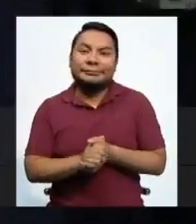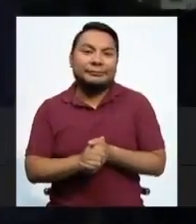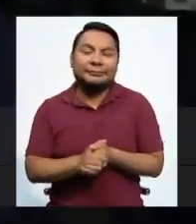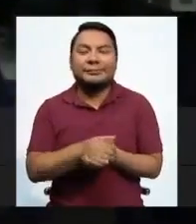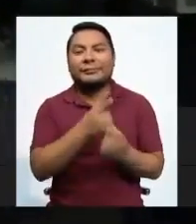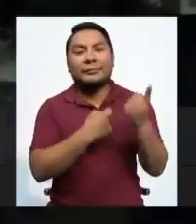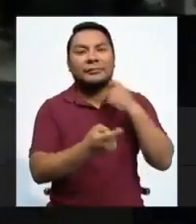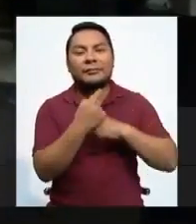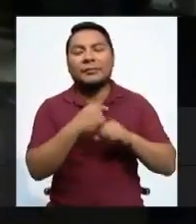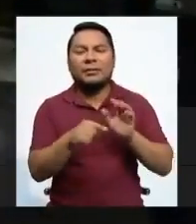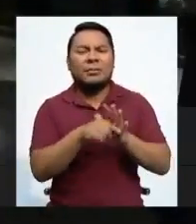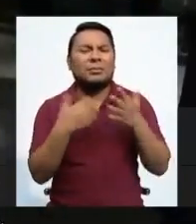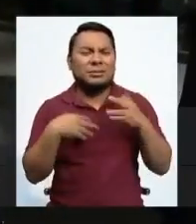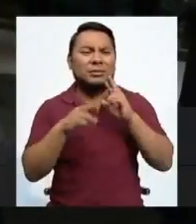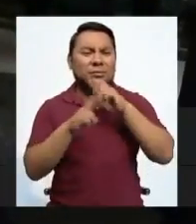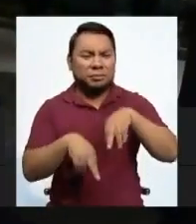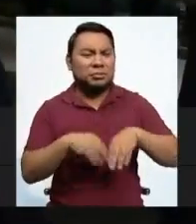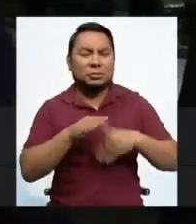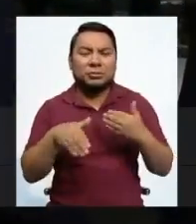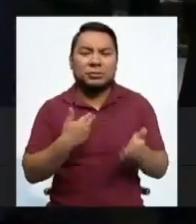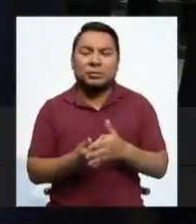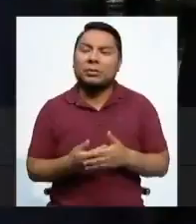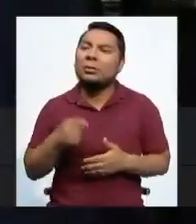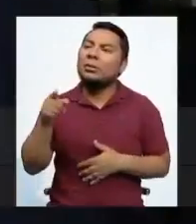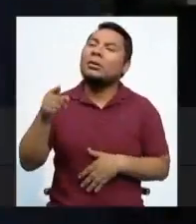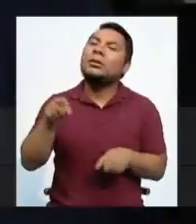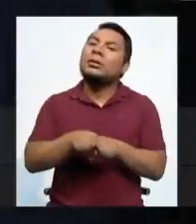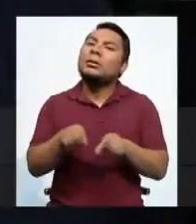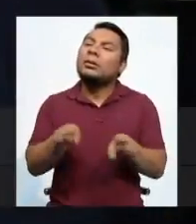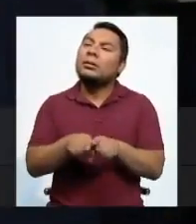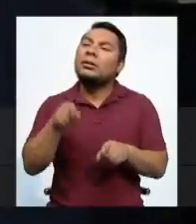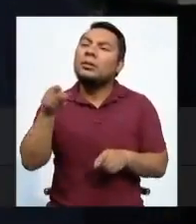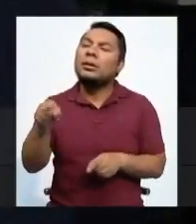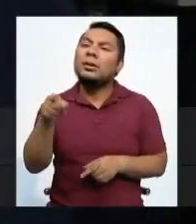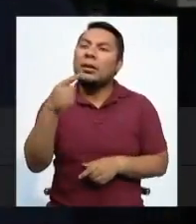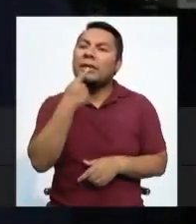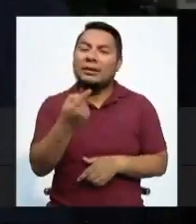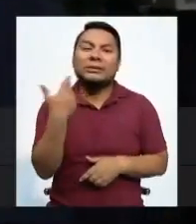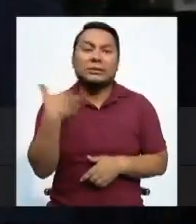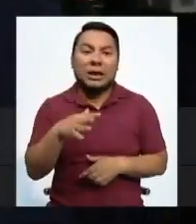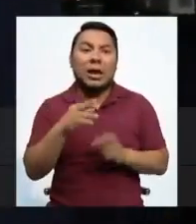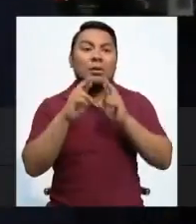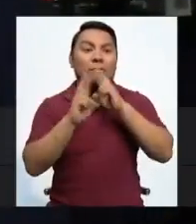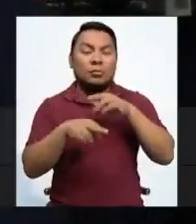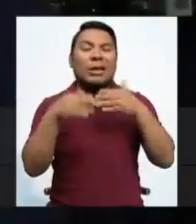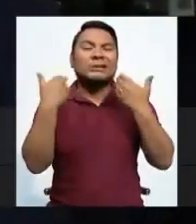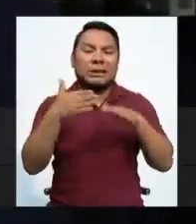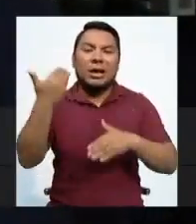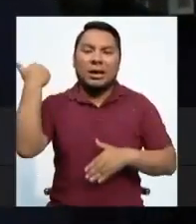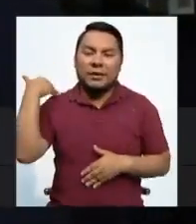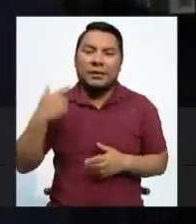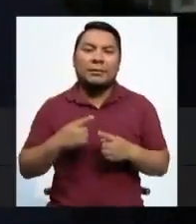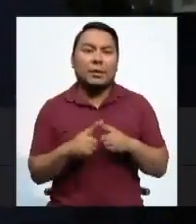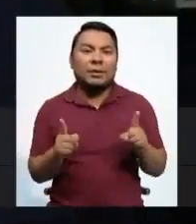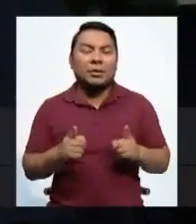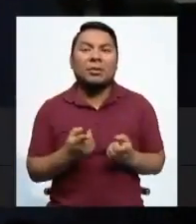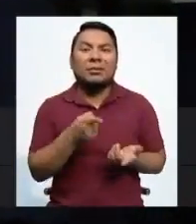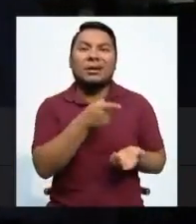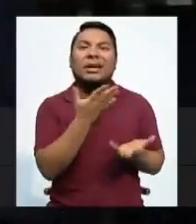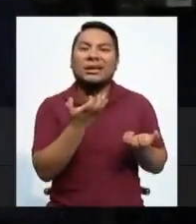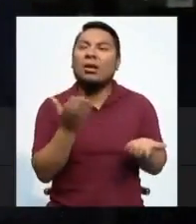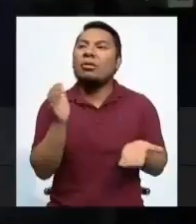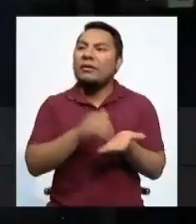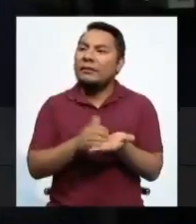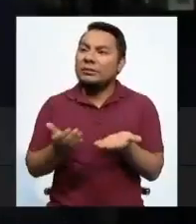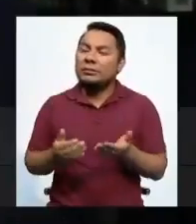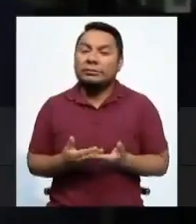mismo, pero está respondido, muy bien respondido. ¿Hay un problema de comunicación tal vez, porque justamente usted dice que ya se ha respondido, pero...? Sí, pues el problema de